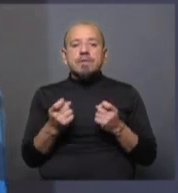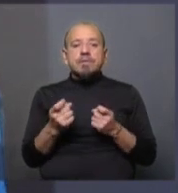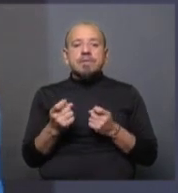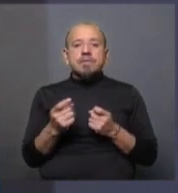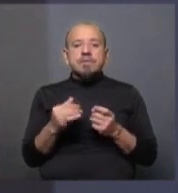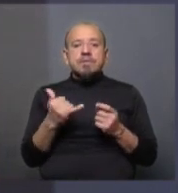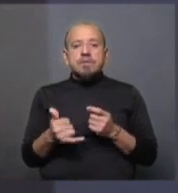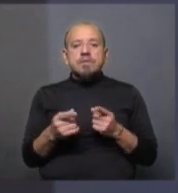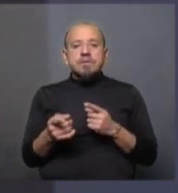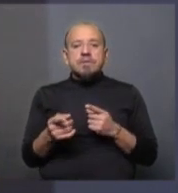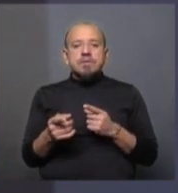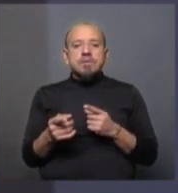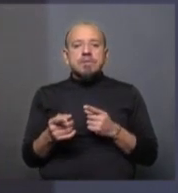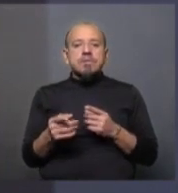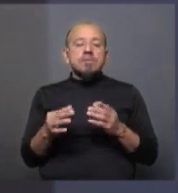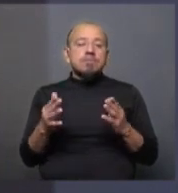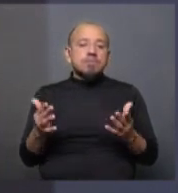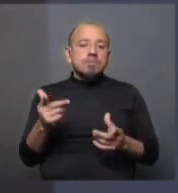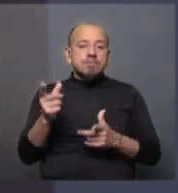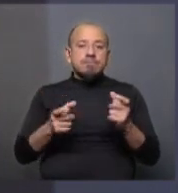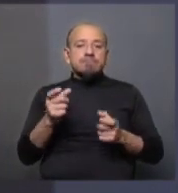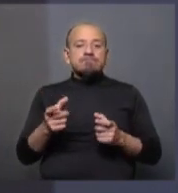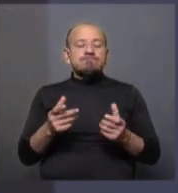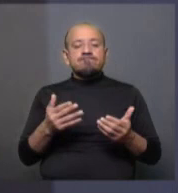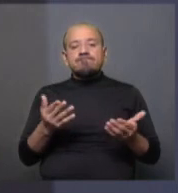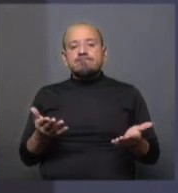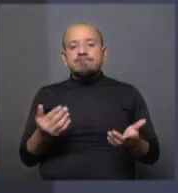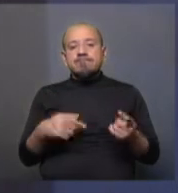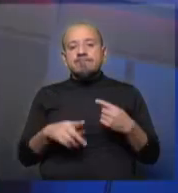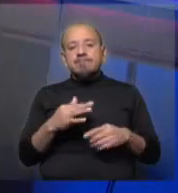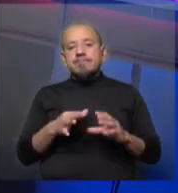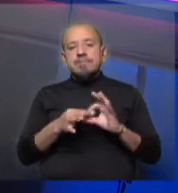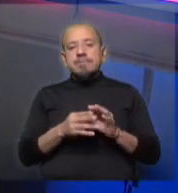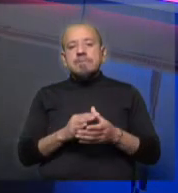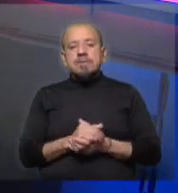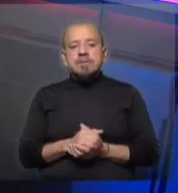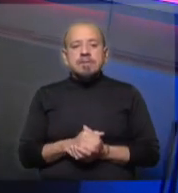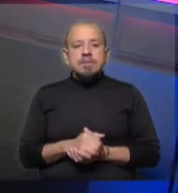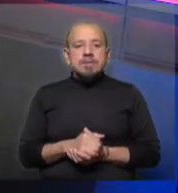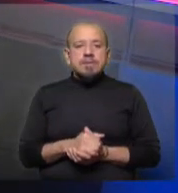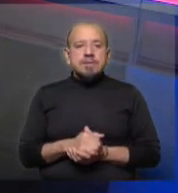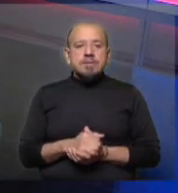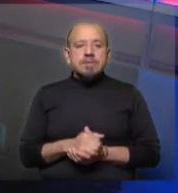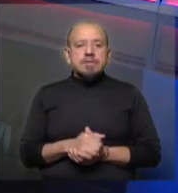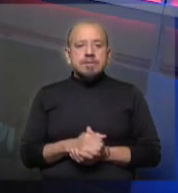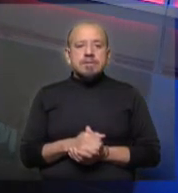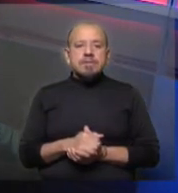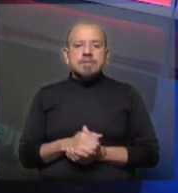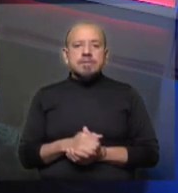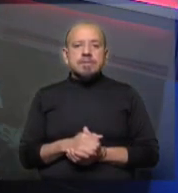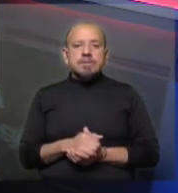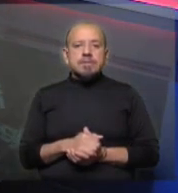algo como para este que la gente que enganchada te pregunto hoy hablabas de la escritura estan hablando de los guiones